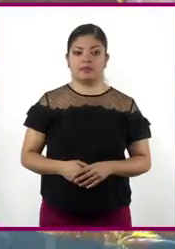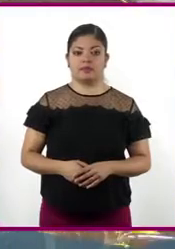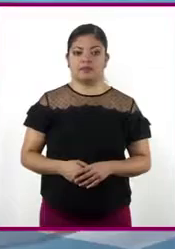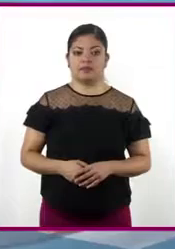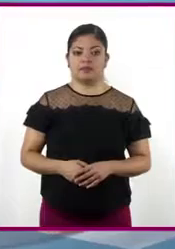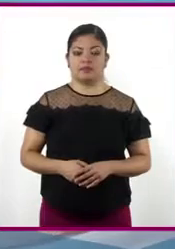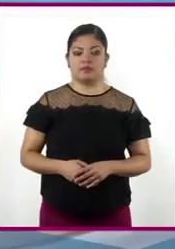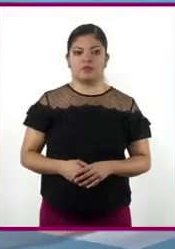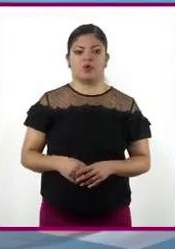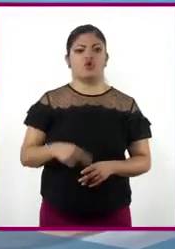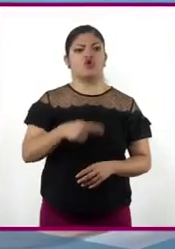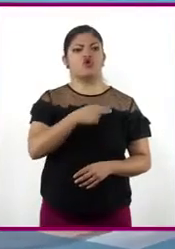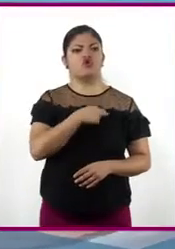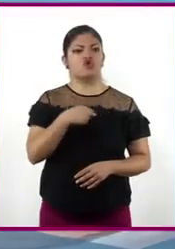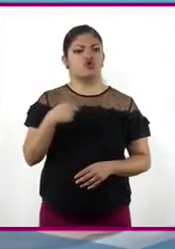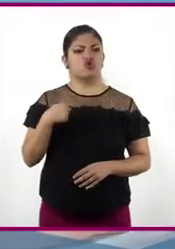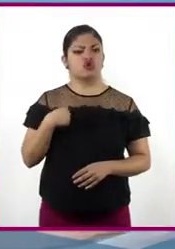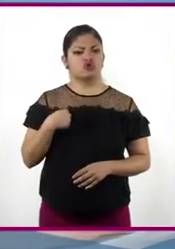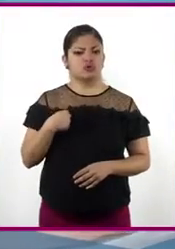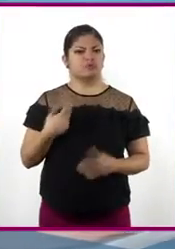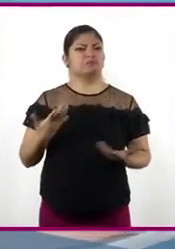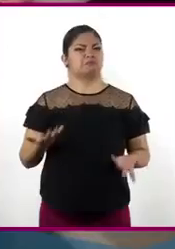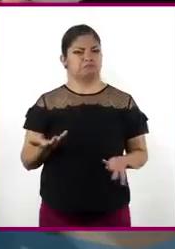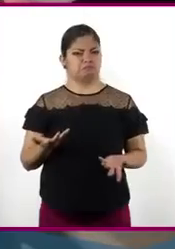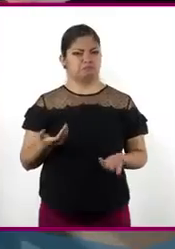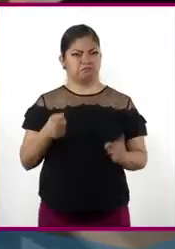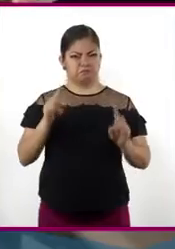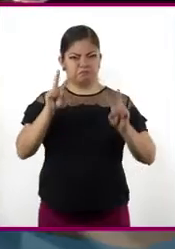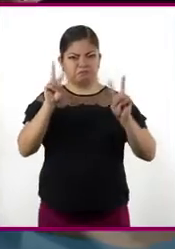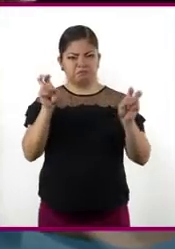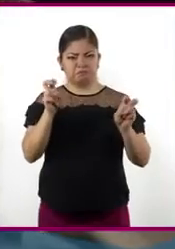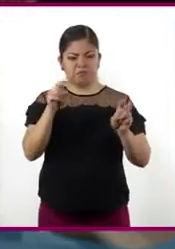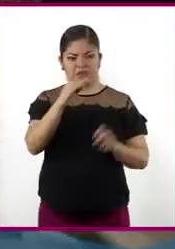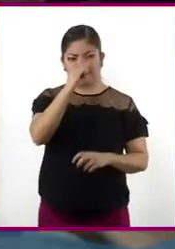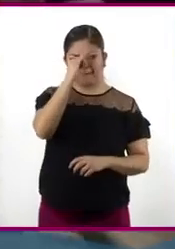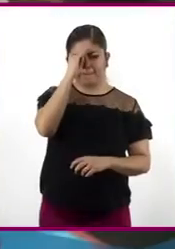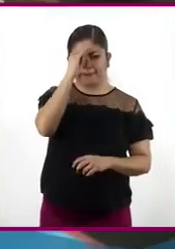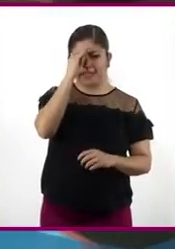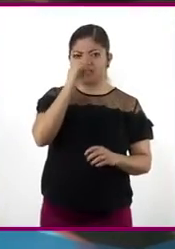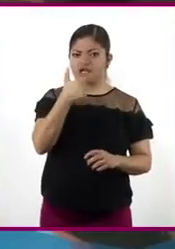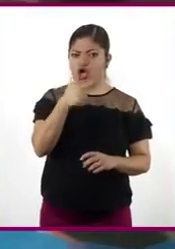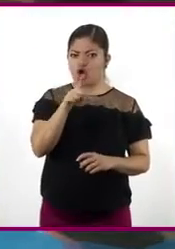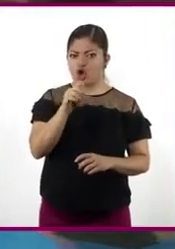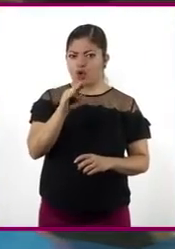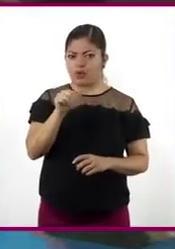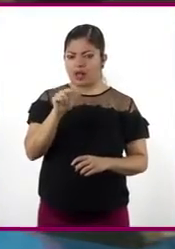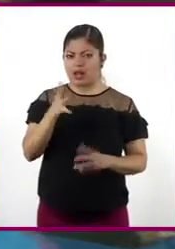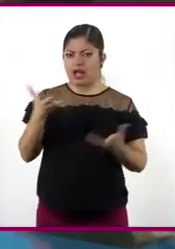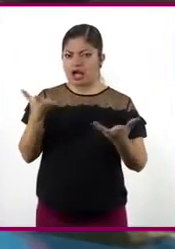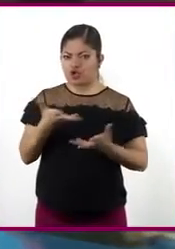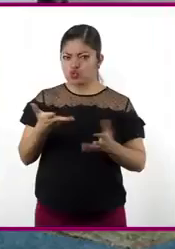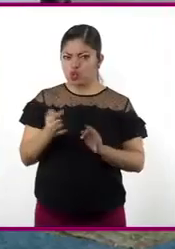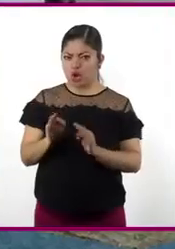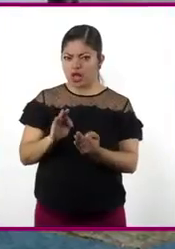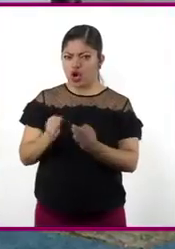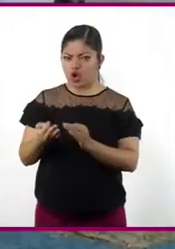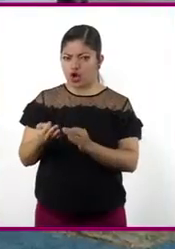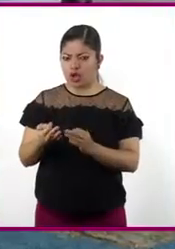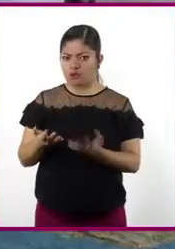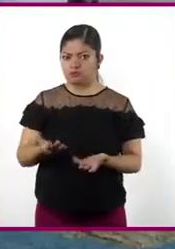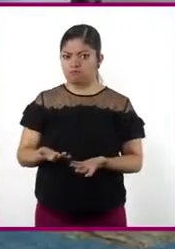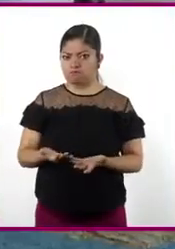¿Y nosotros qué tenemos que ver con la frase piensa global, actúa local, por un aprovechamiento local